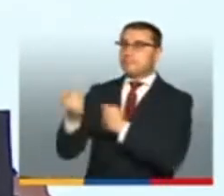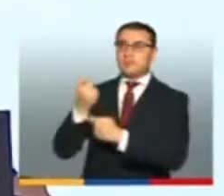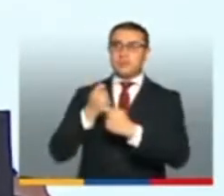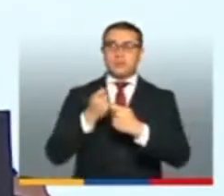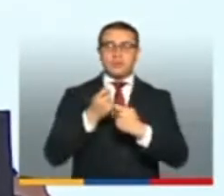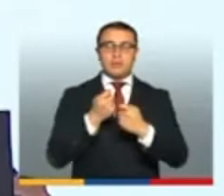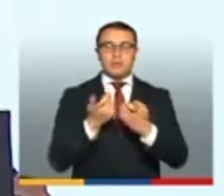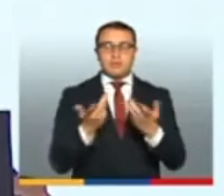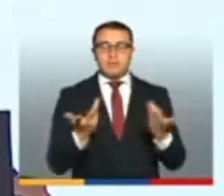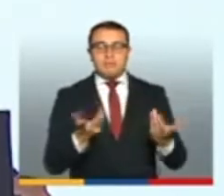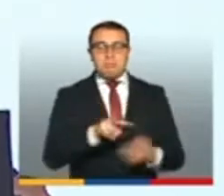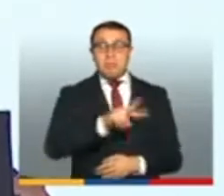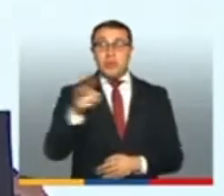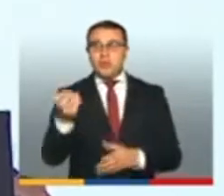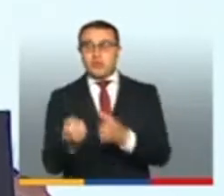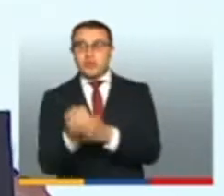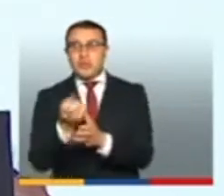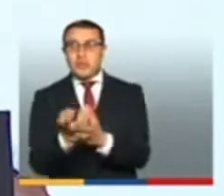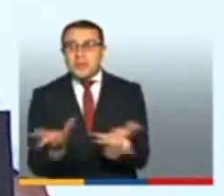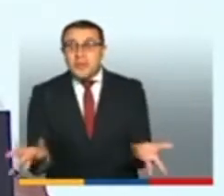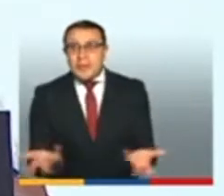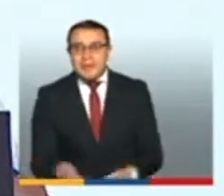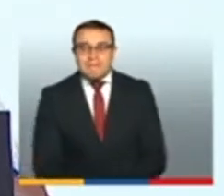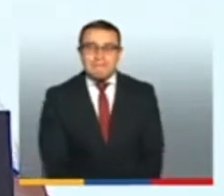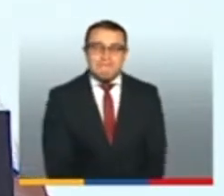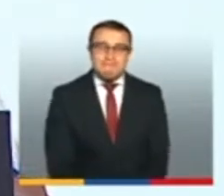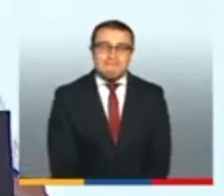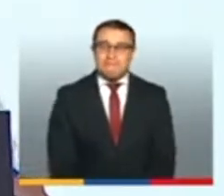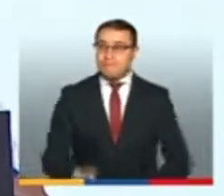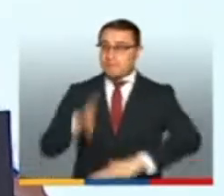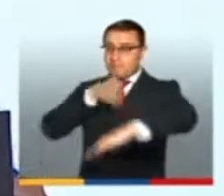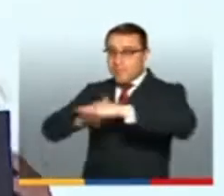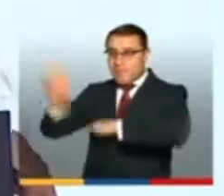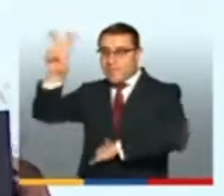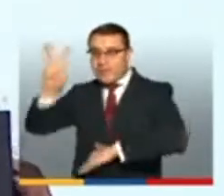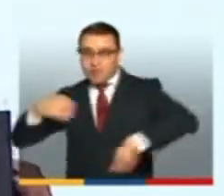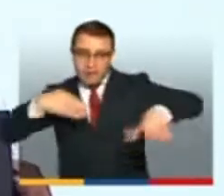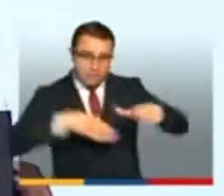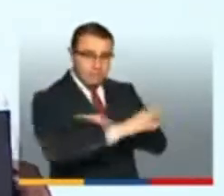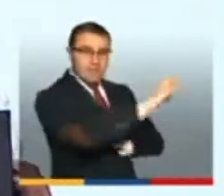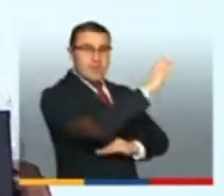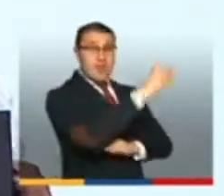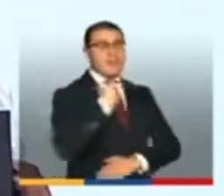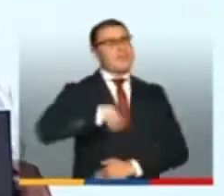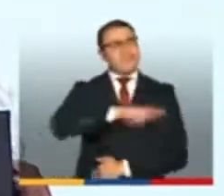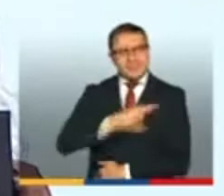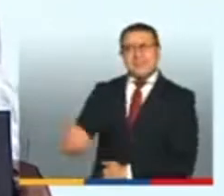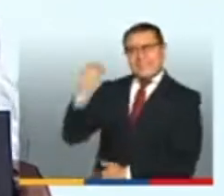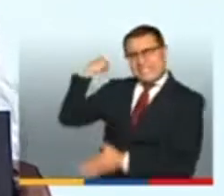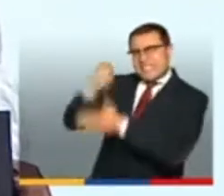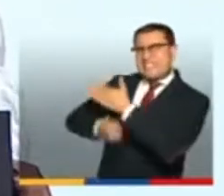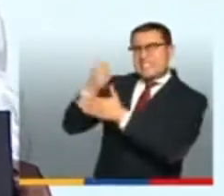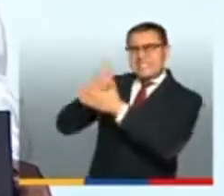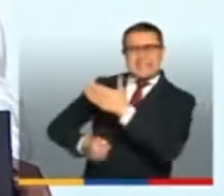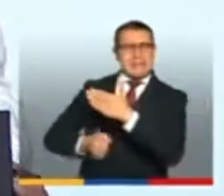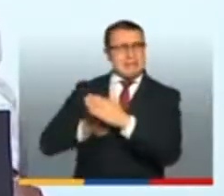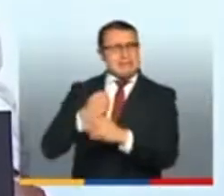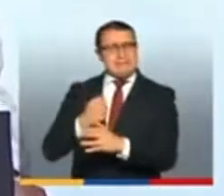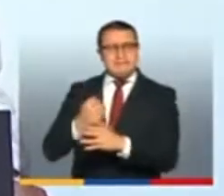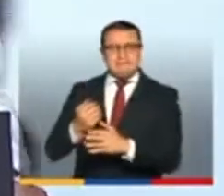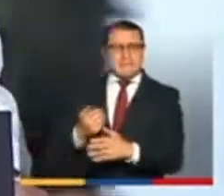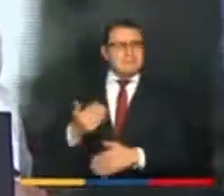o sea abrimos el puente nos dimos la pena corrimos el costo